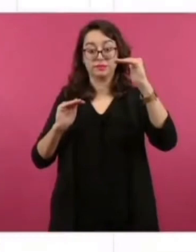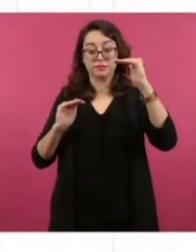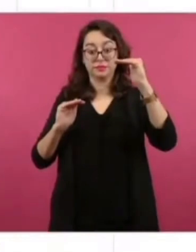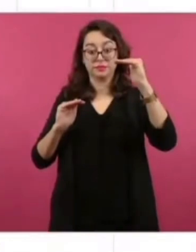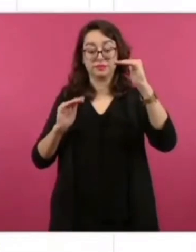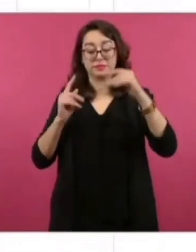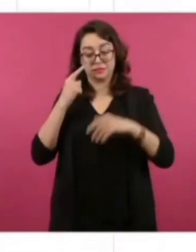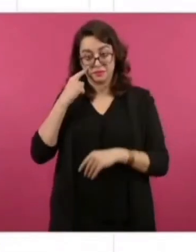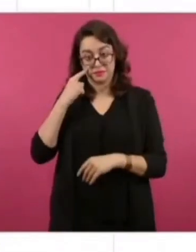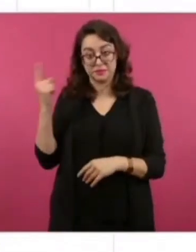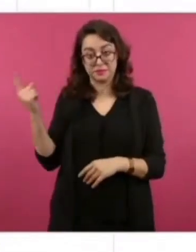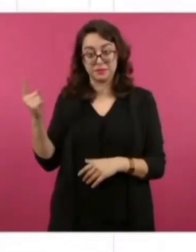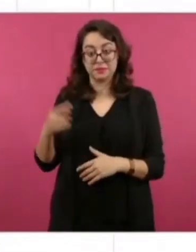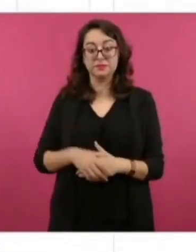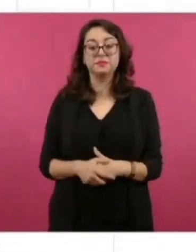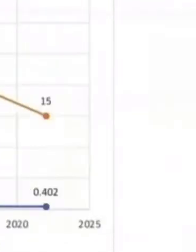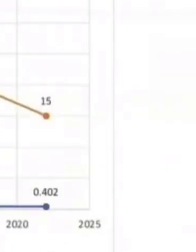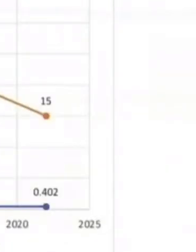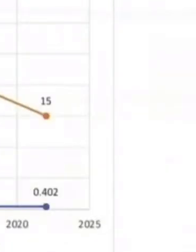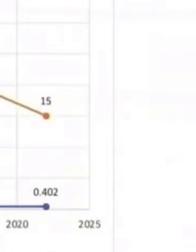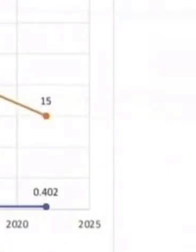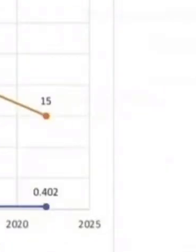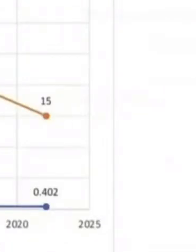Y subrayo, repito,